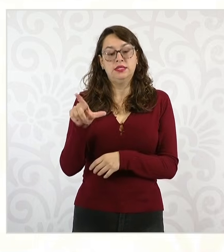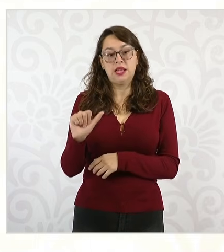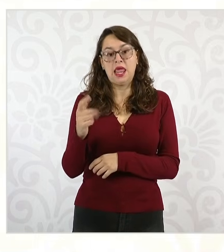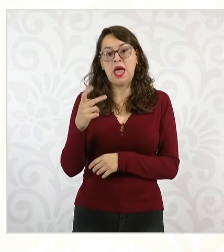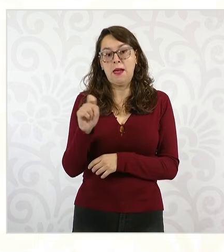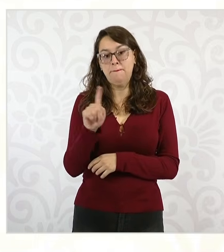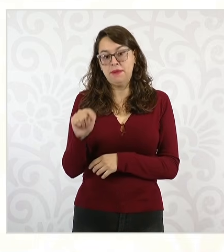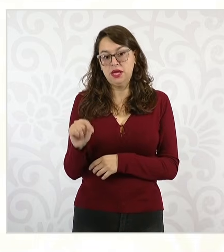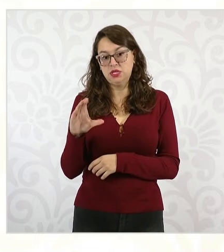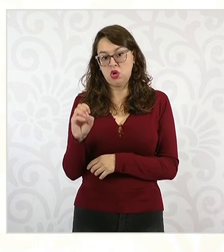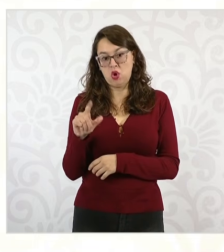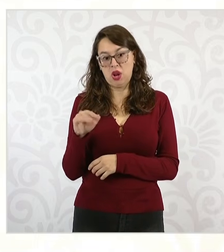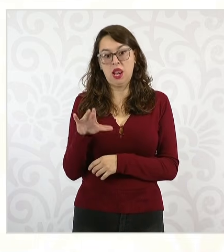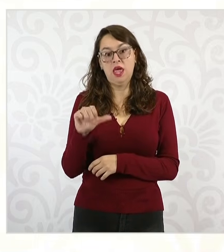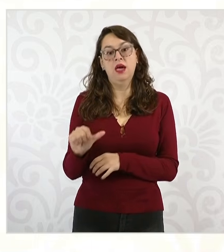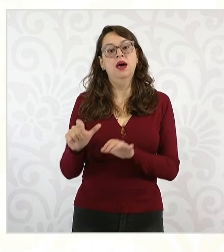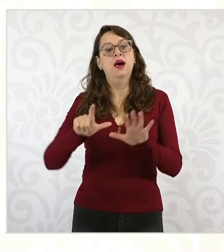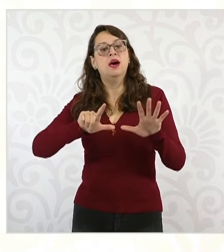la sucursal,